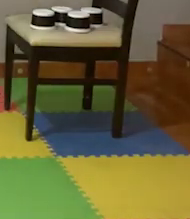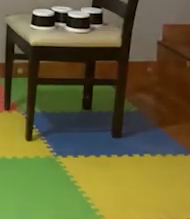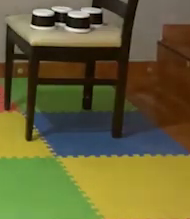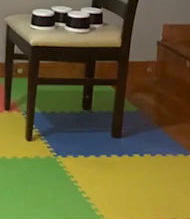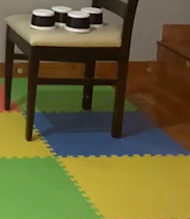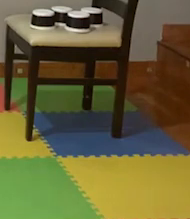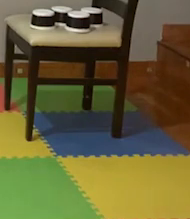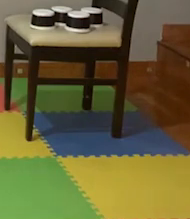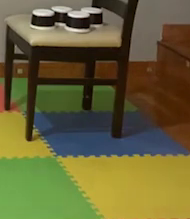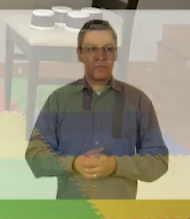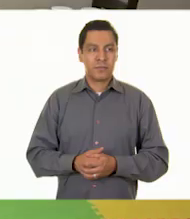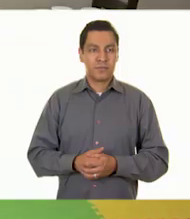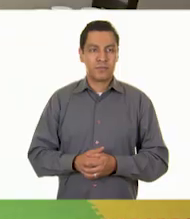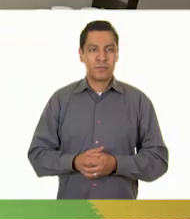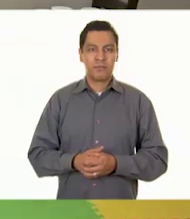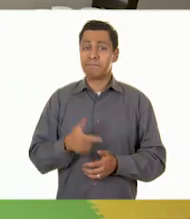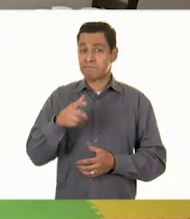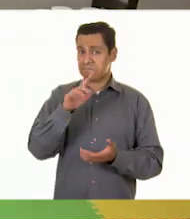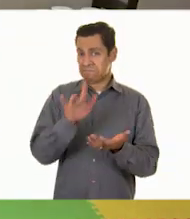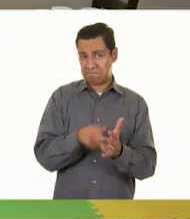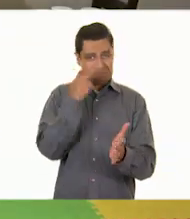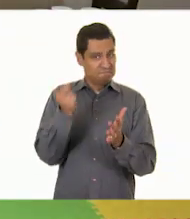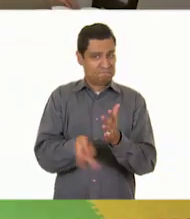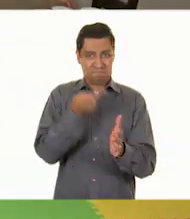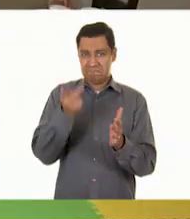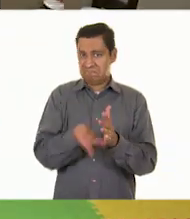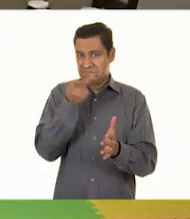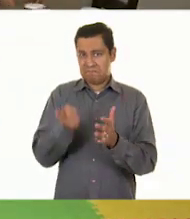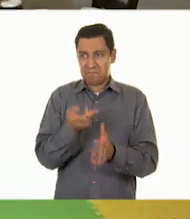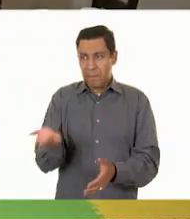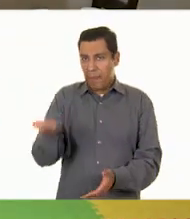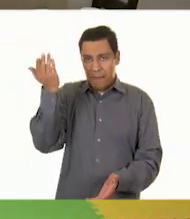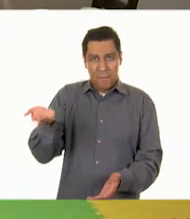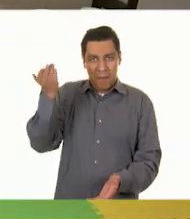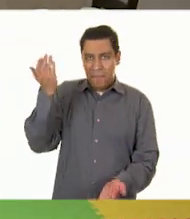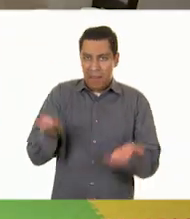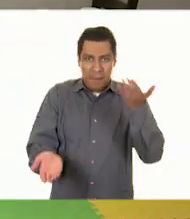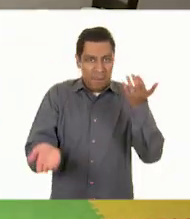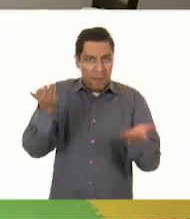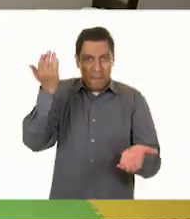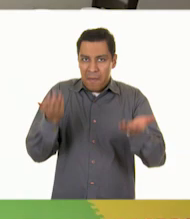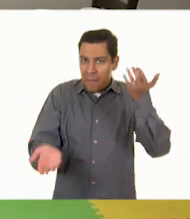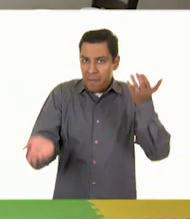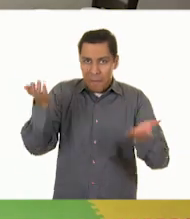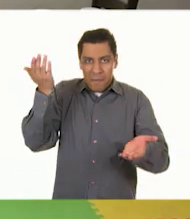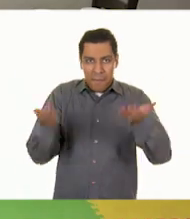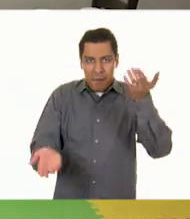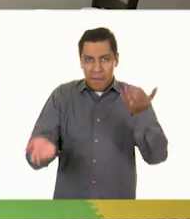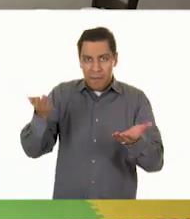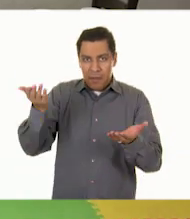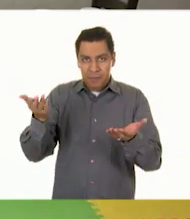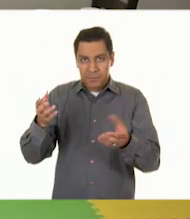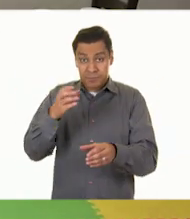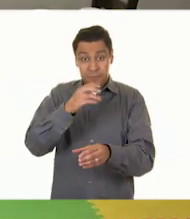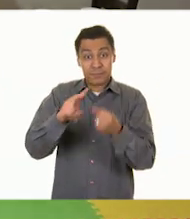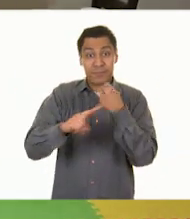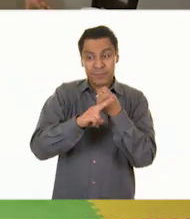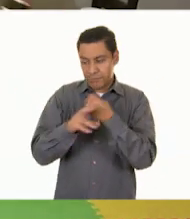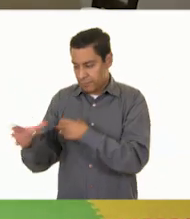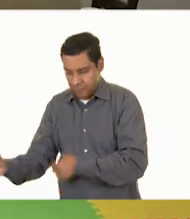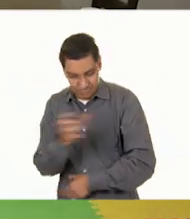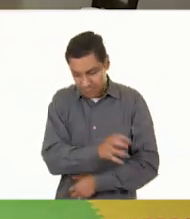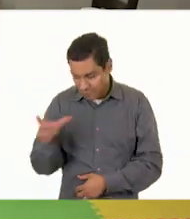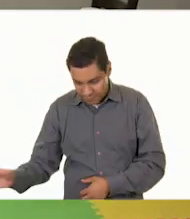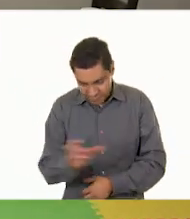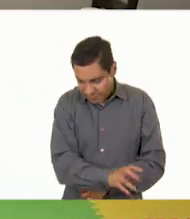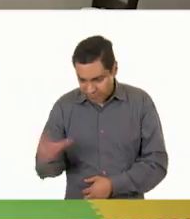golpe un globo las veces que sean necesarias para mantenerla en el aire y traslada los vasos de una silla a la otra lo